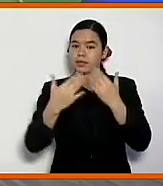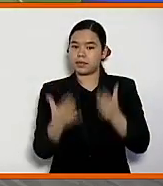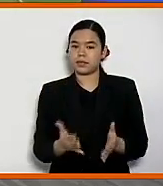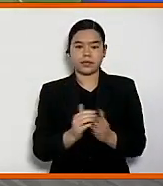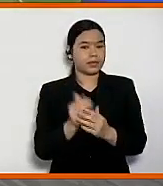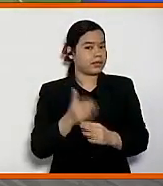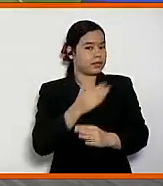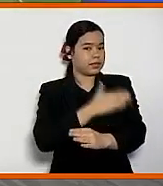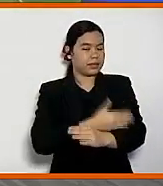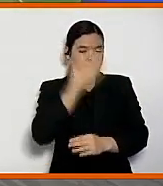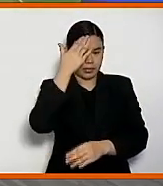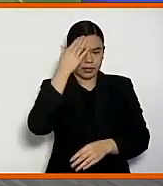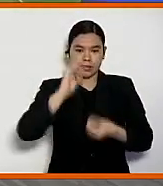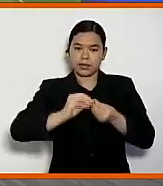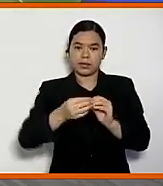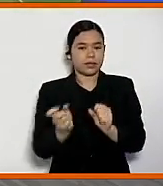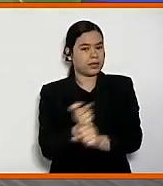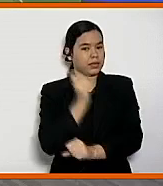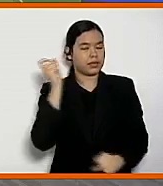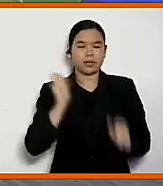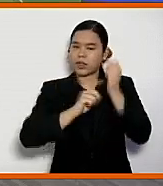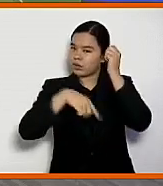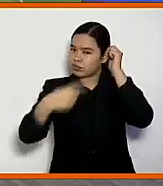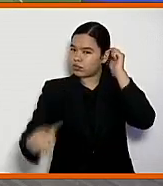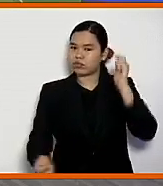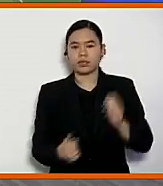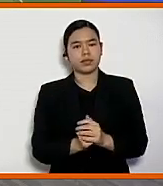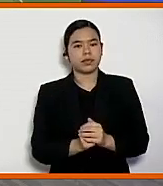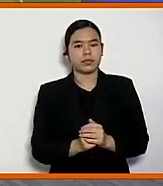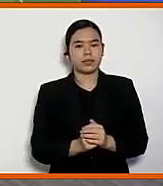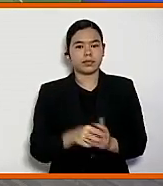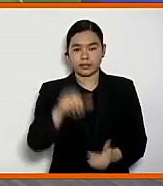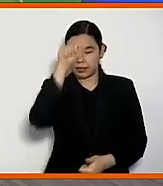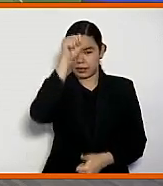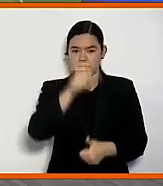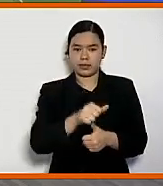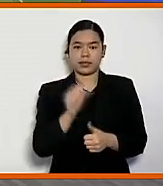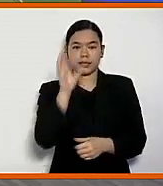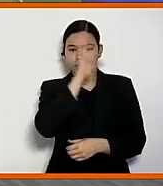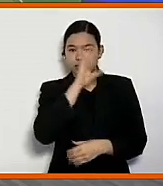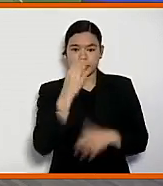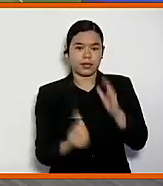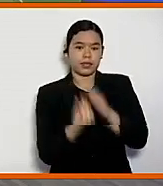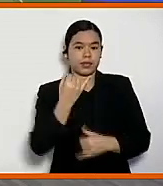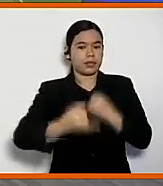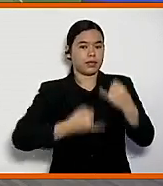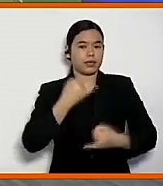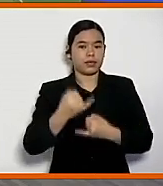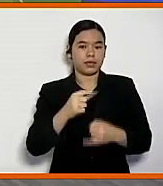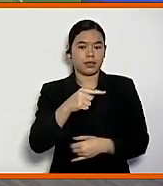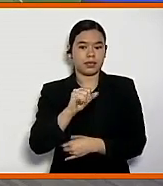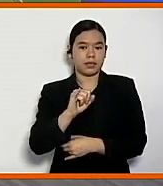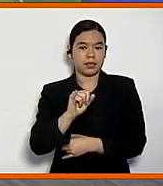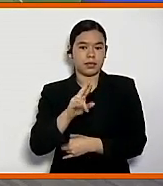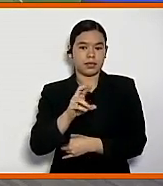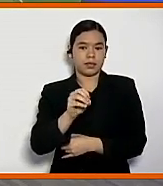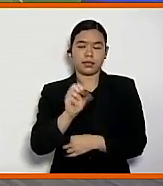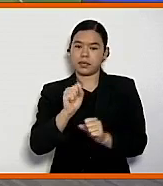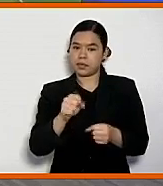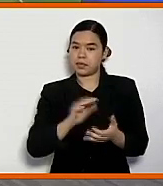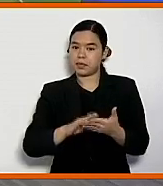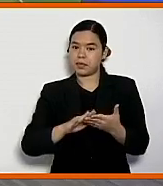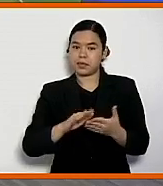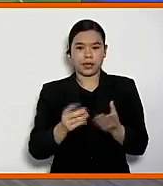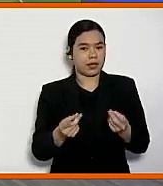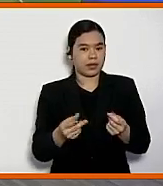antes de darte a conocer tu número favorecido para diaria, te quería recordar, busca el nuevo juego Giros al Instante de Instacash y con solo 20